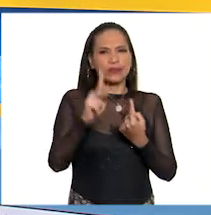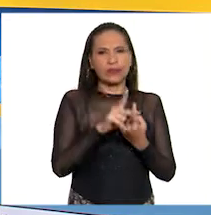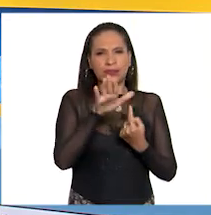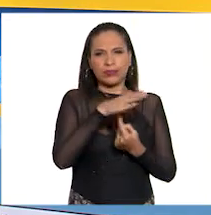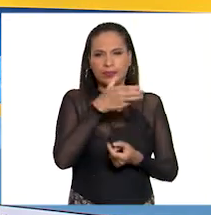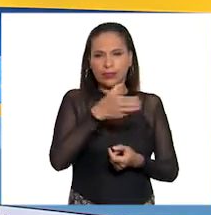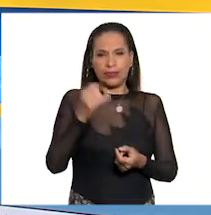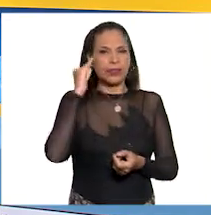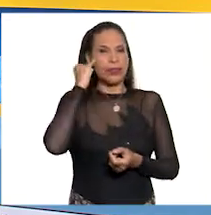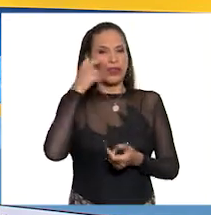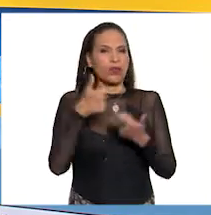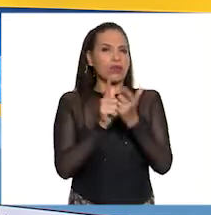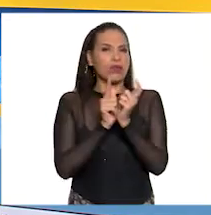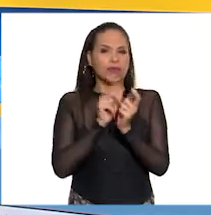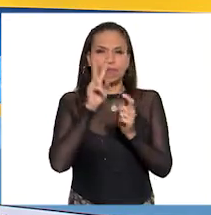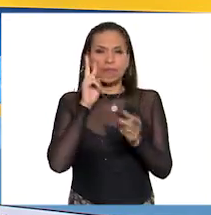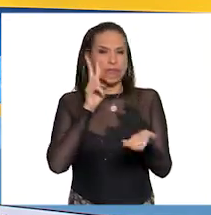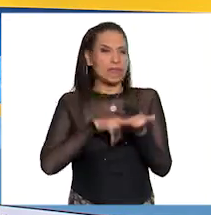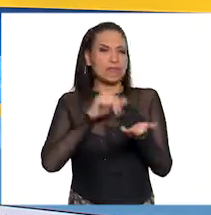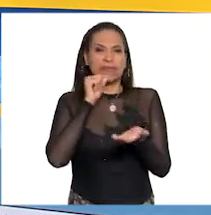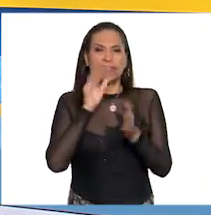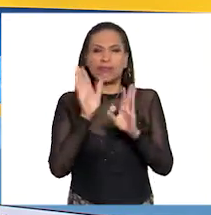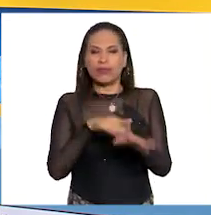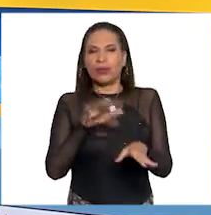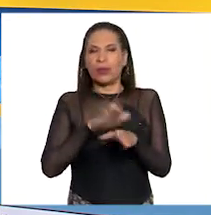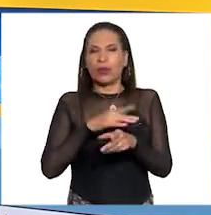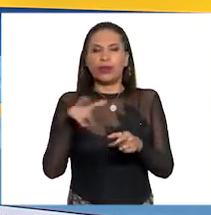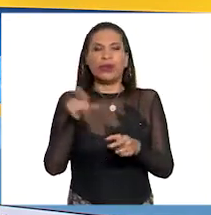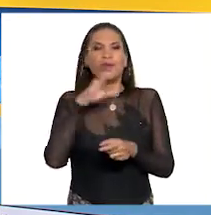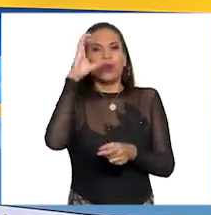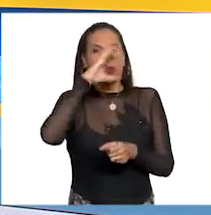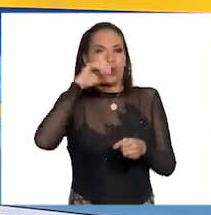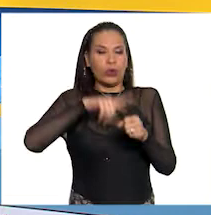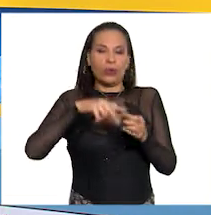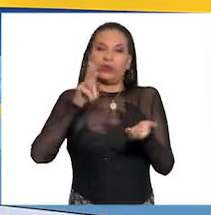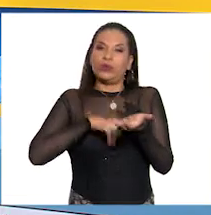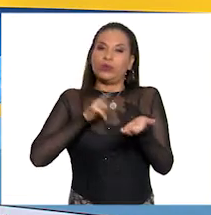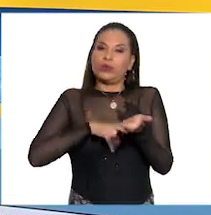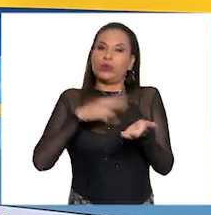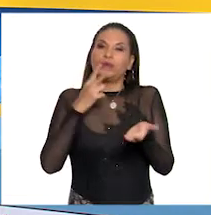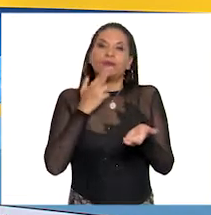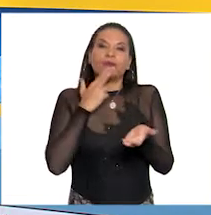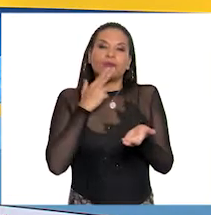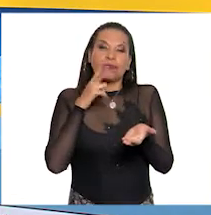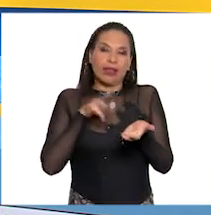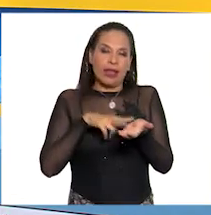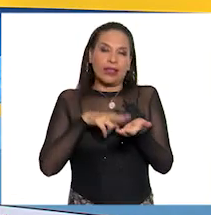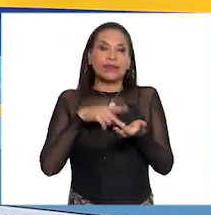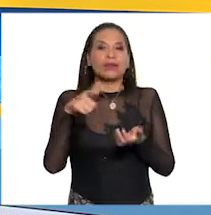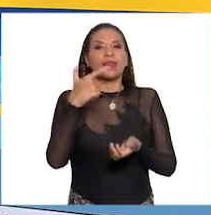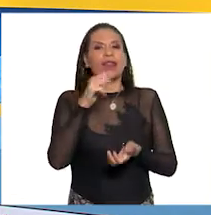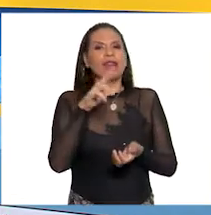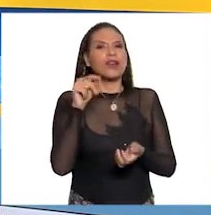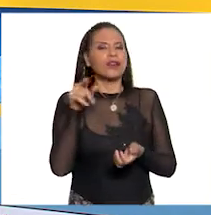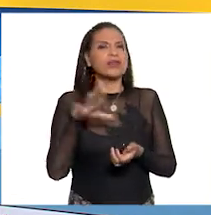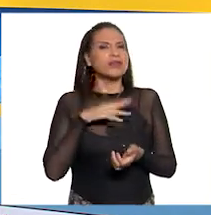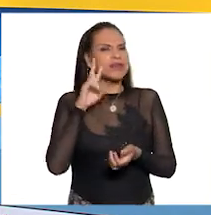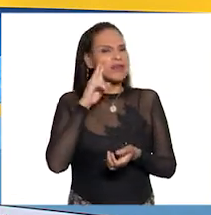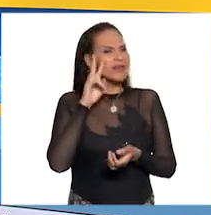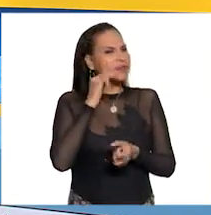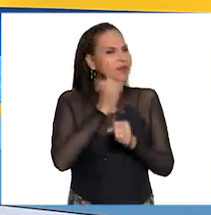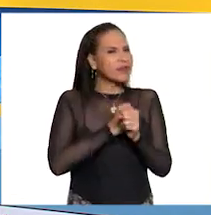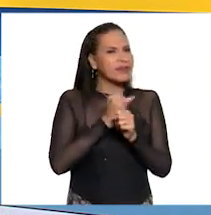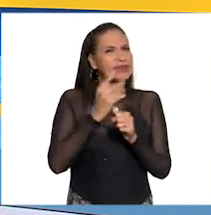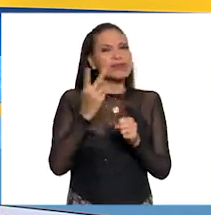estos grupos la verdad es que no eran valorados por la riqueza de sus culturas. Y hasta cierto punto, Garro lo que hizo fue cuestionar